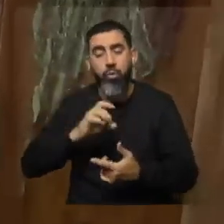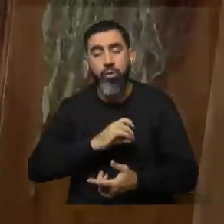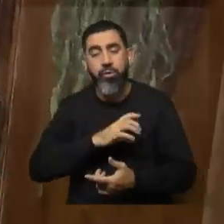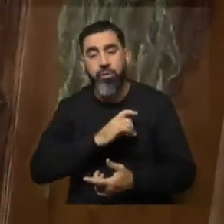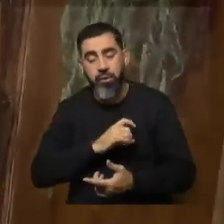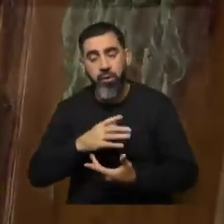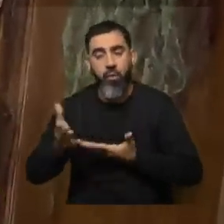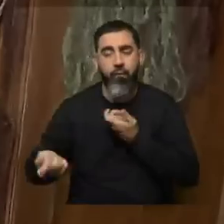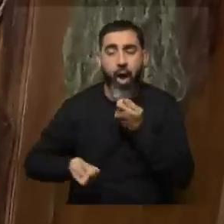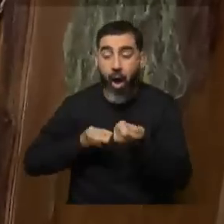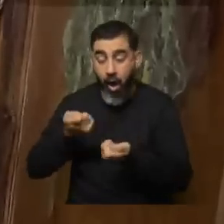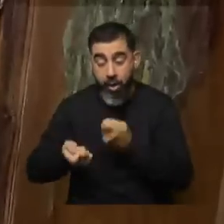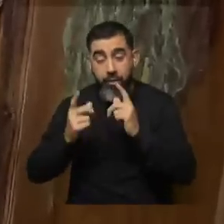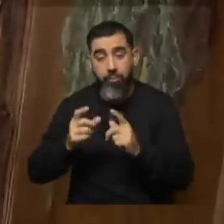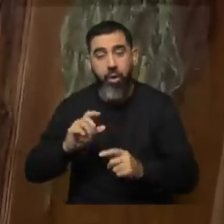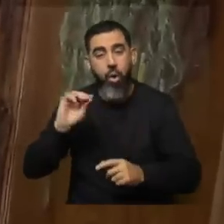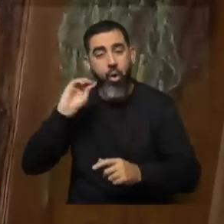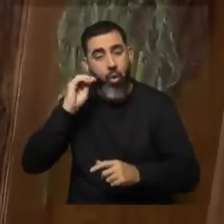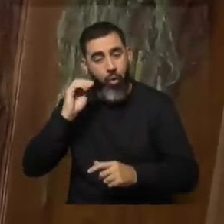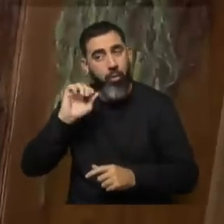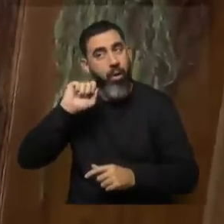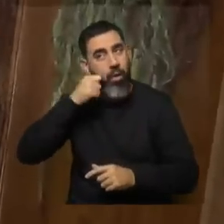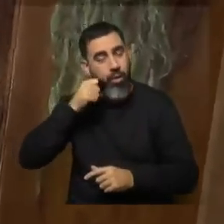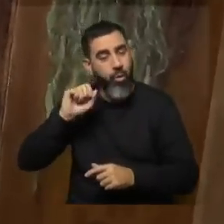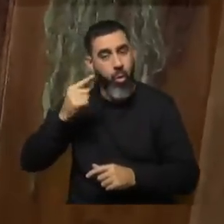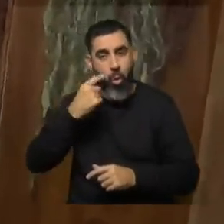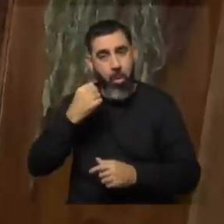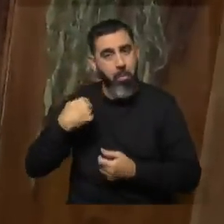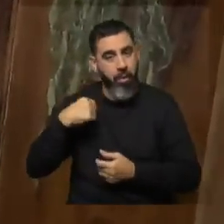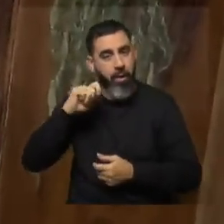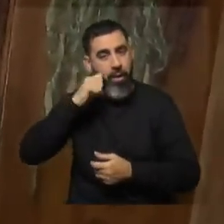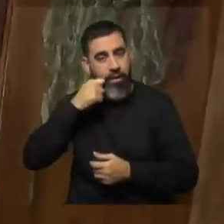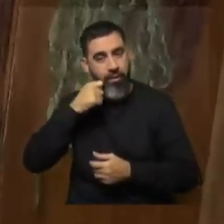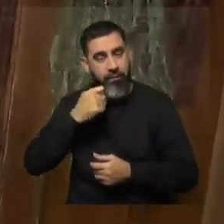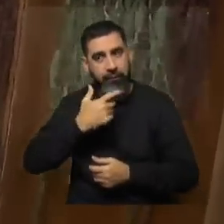bailé en una con un chico muy lindo y bueno